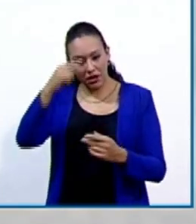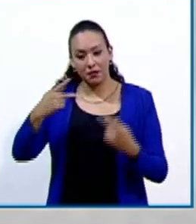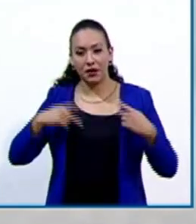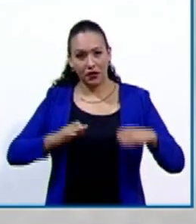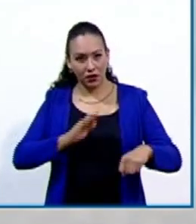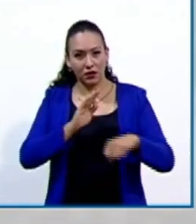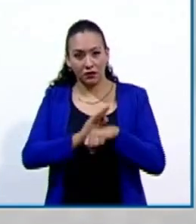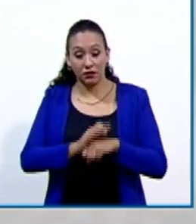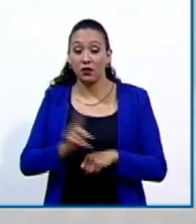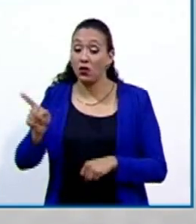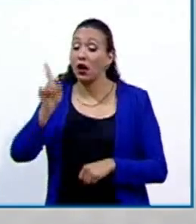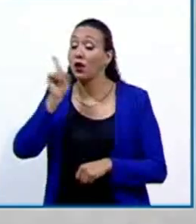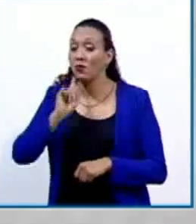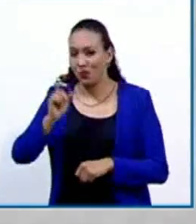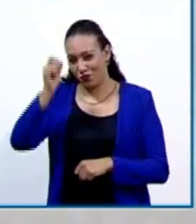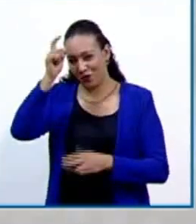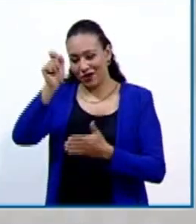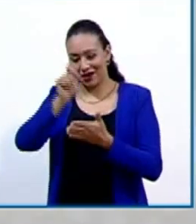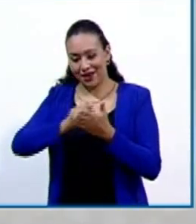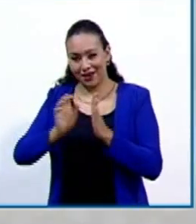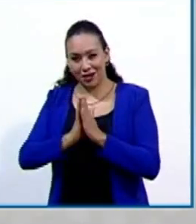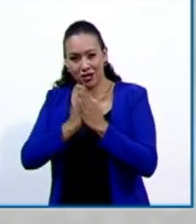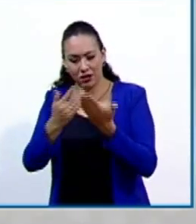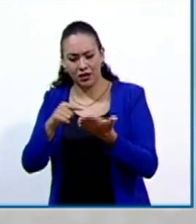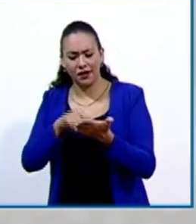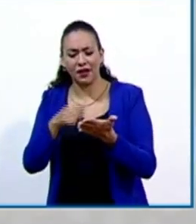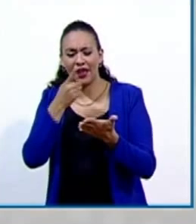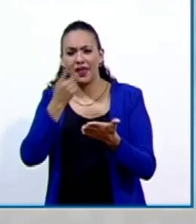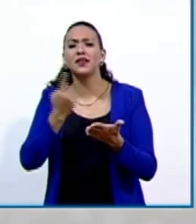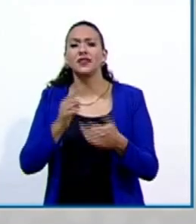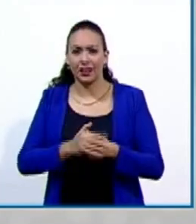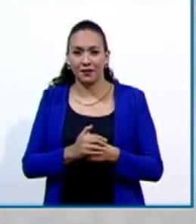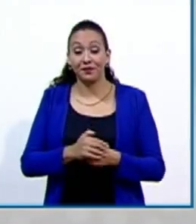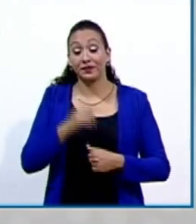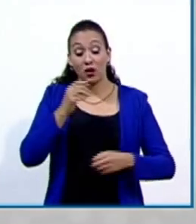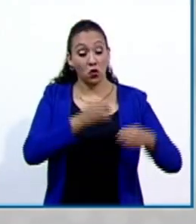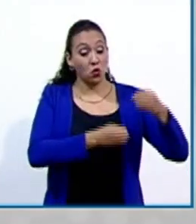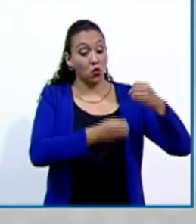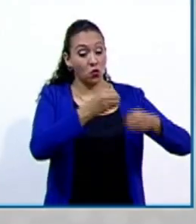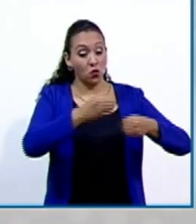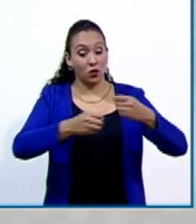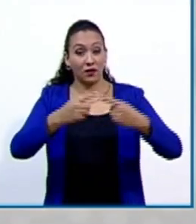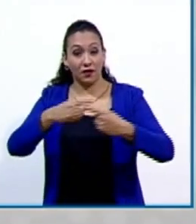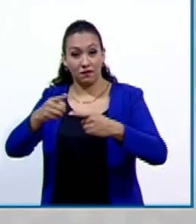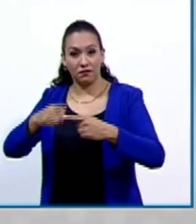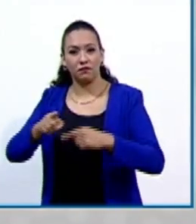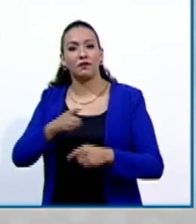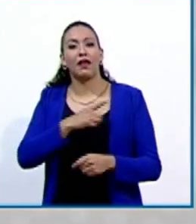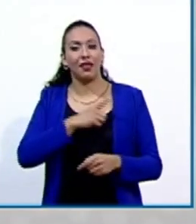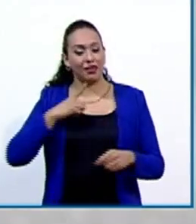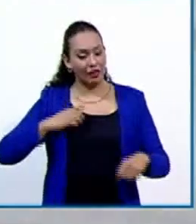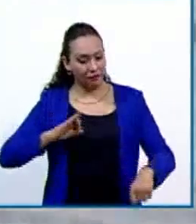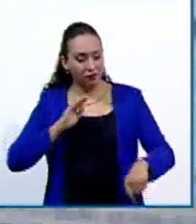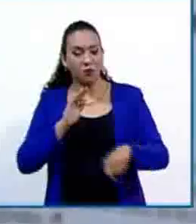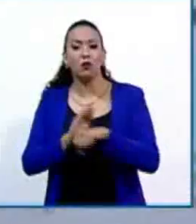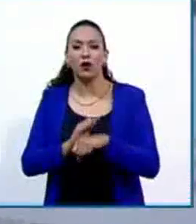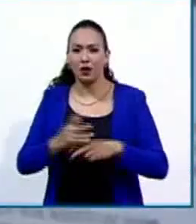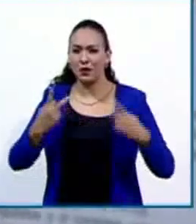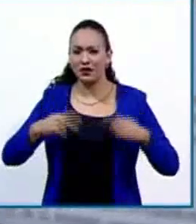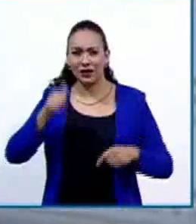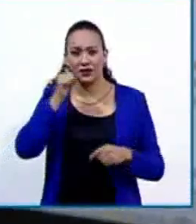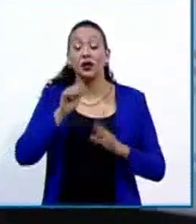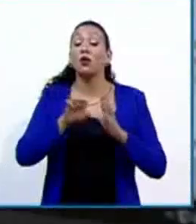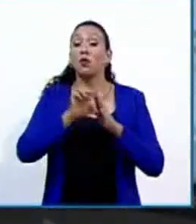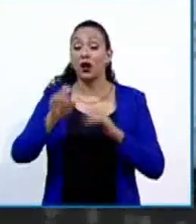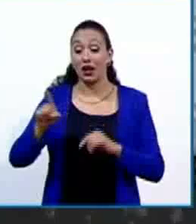y Poder Judicial, en donde añadió que, en teoría, los tribunales continuarían siendo la última barrera de contención contra los abusos